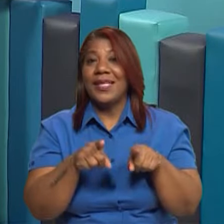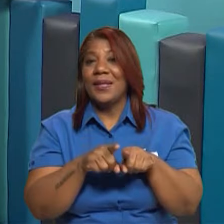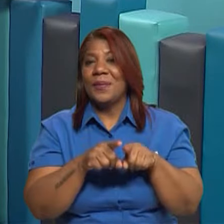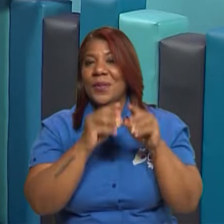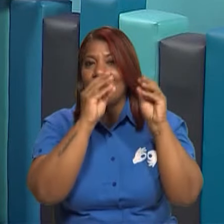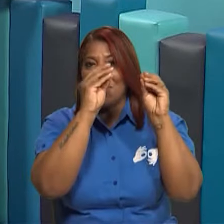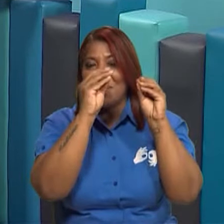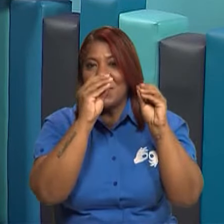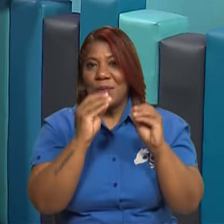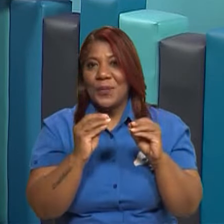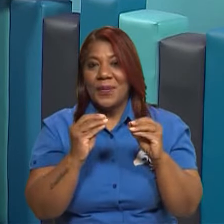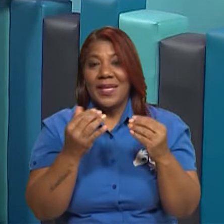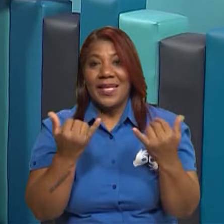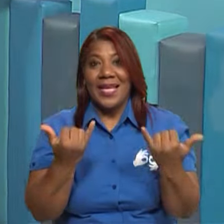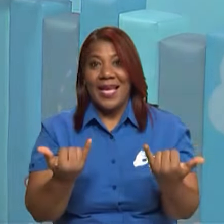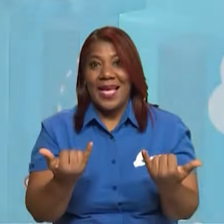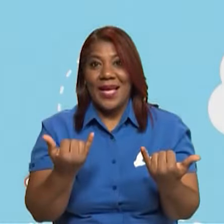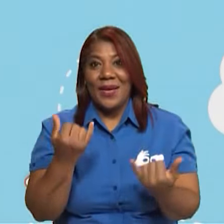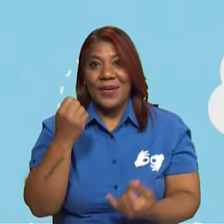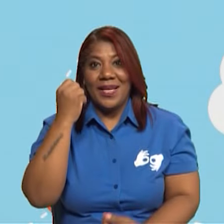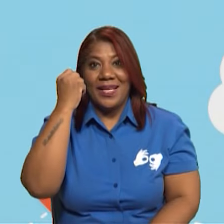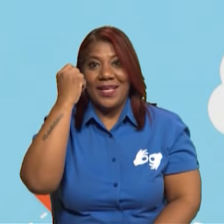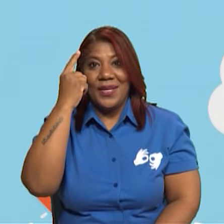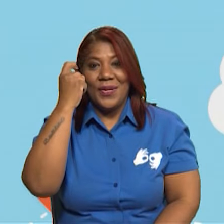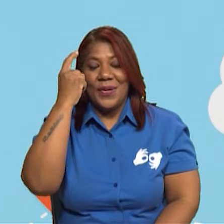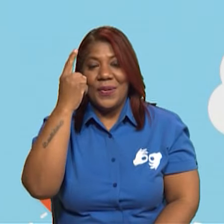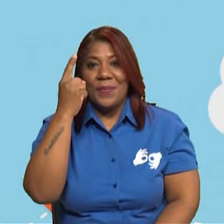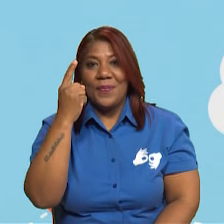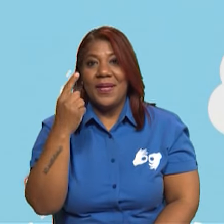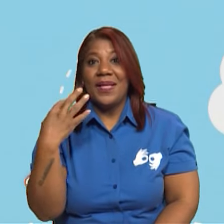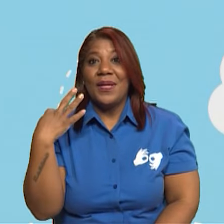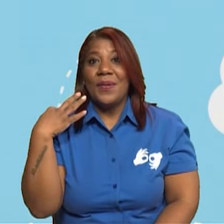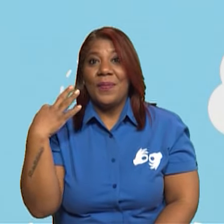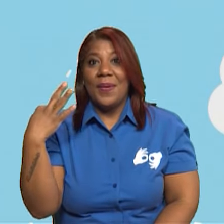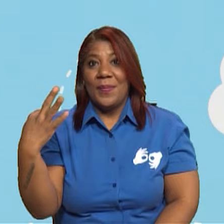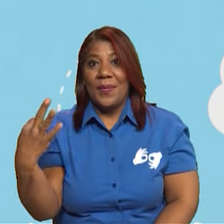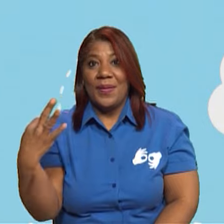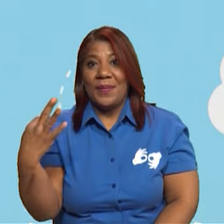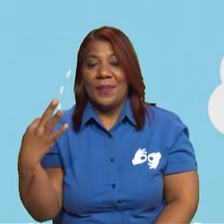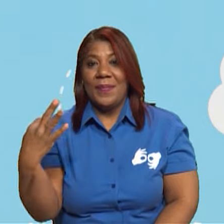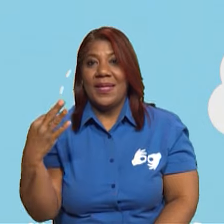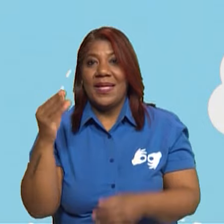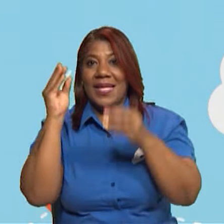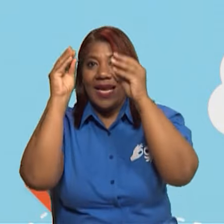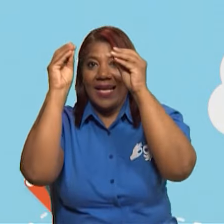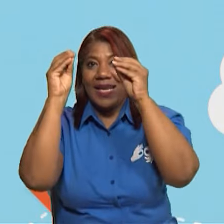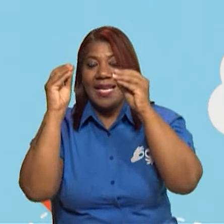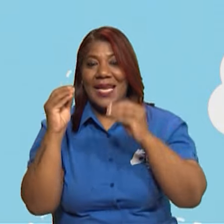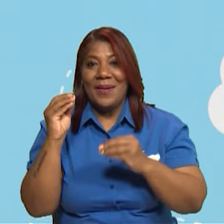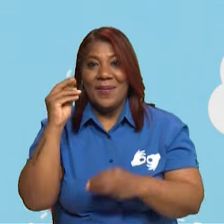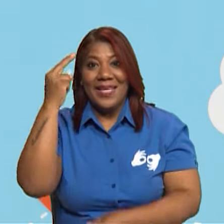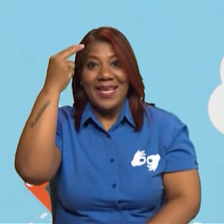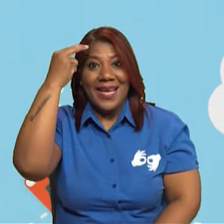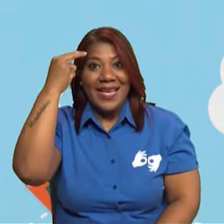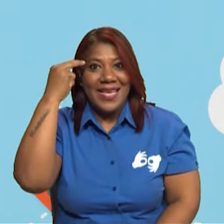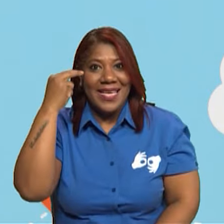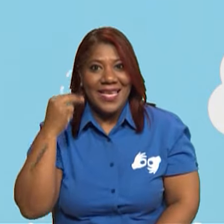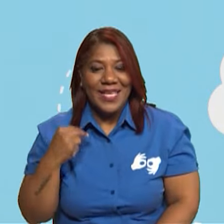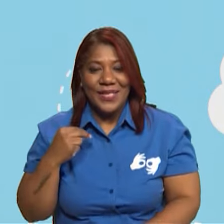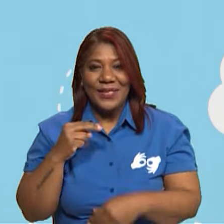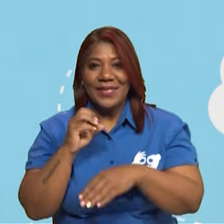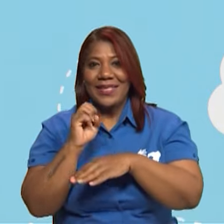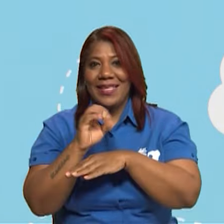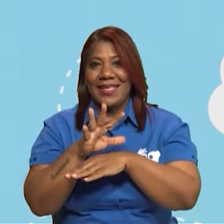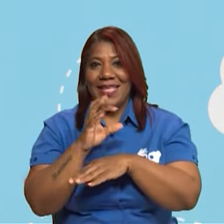bien. Para la sección de Comprende, me encantaría invitar a la maestra Ninoshka de los